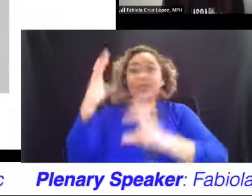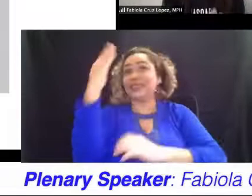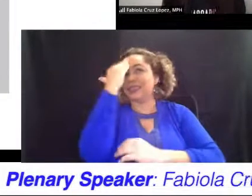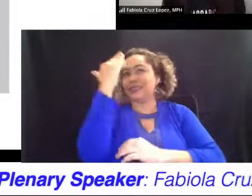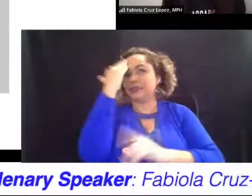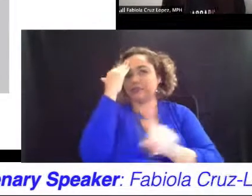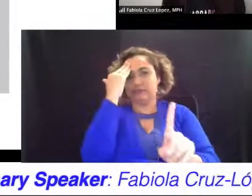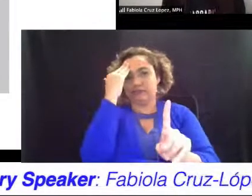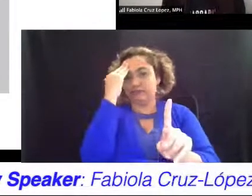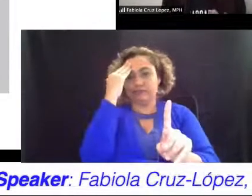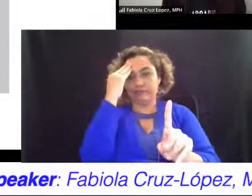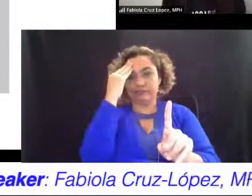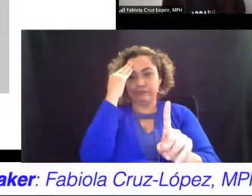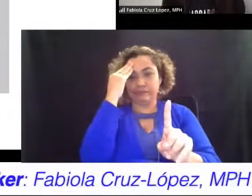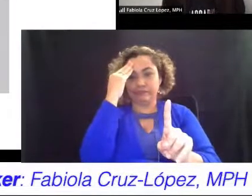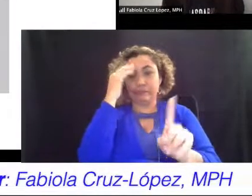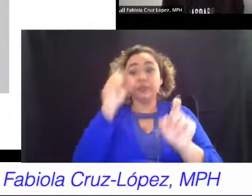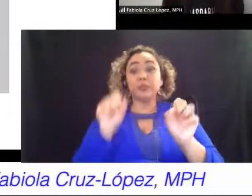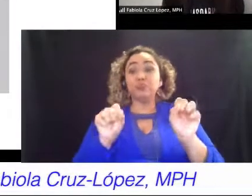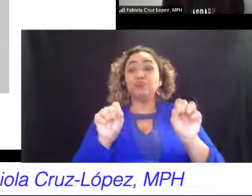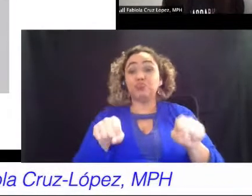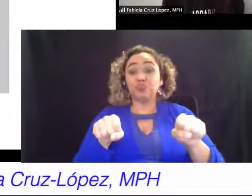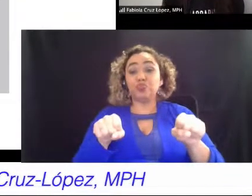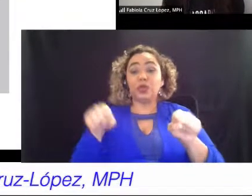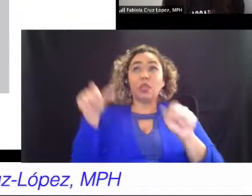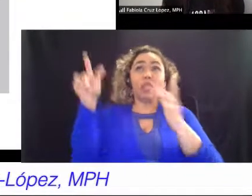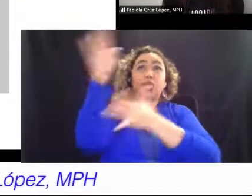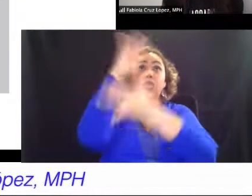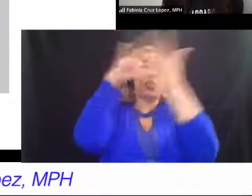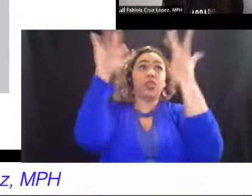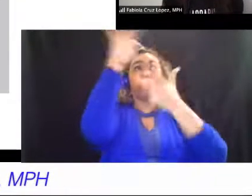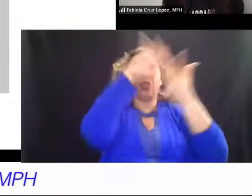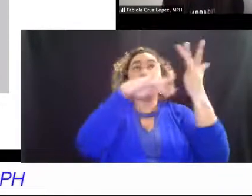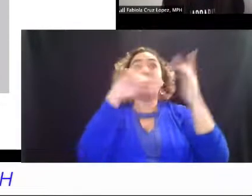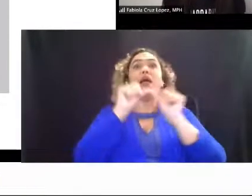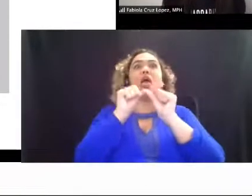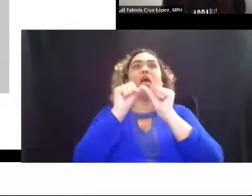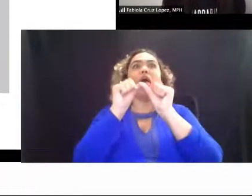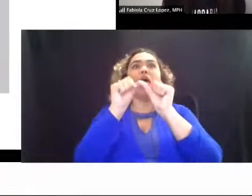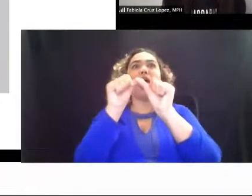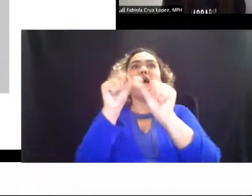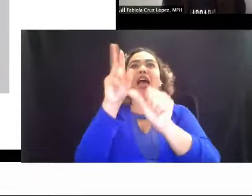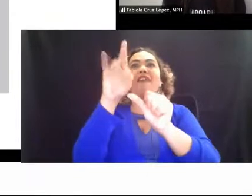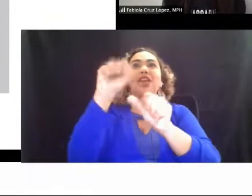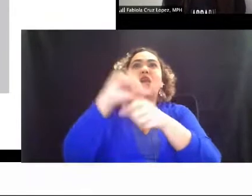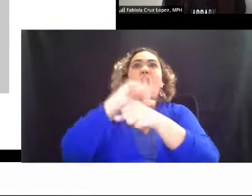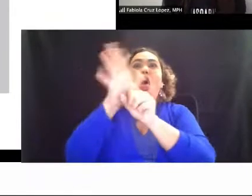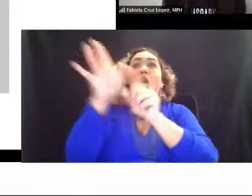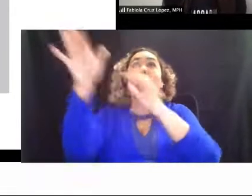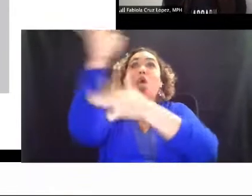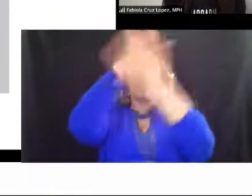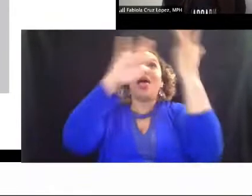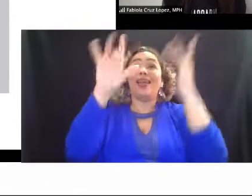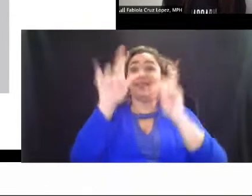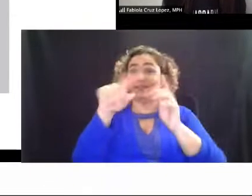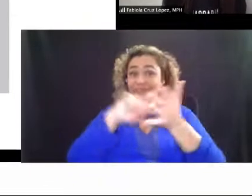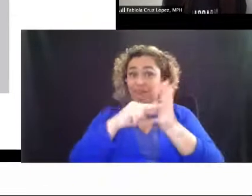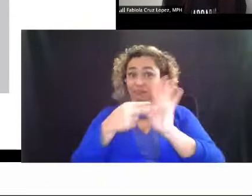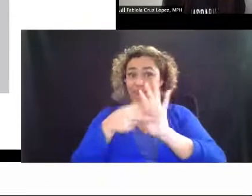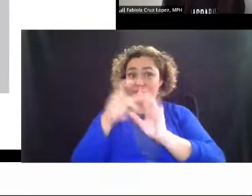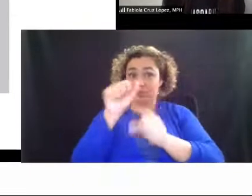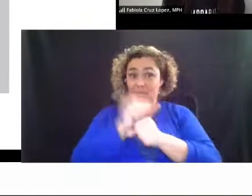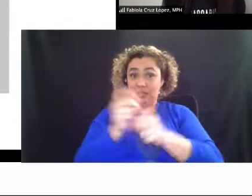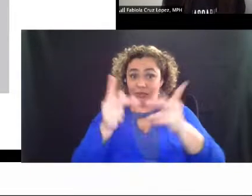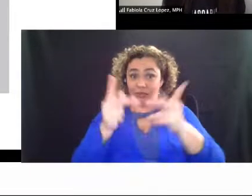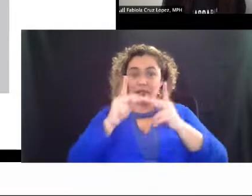Que pues puede estar circulando por bastante tiempo. Así que definitivamente los lugares de trabajo hay que